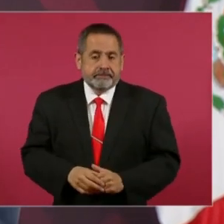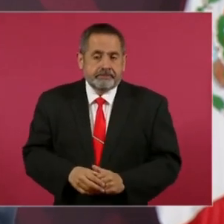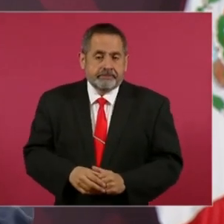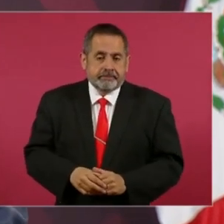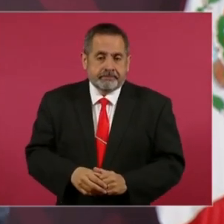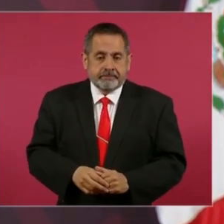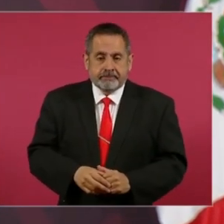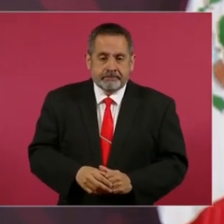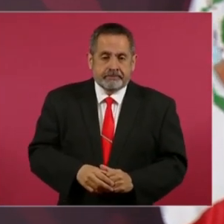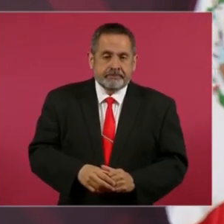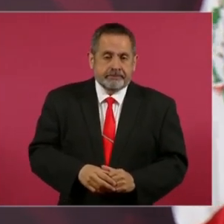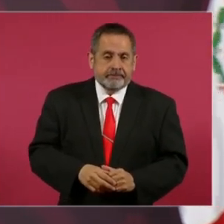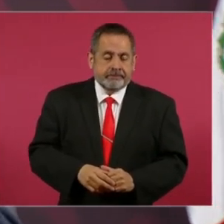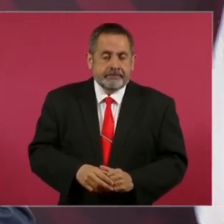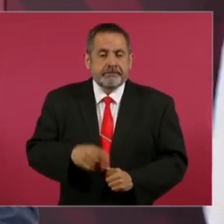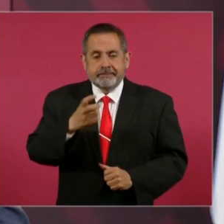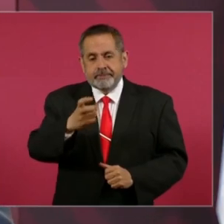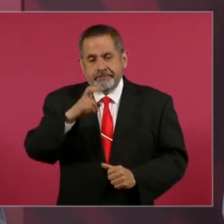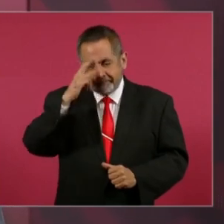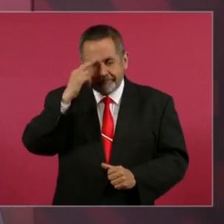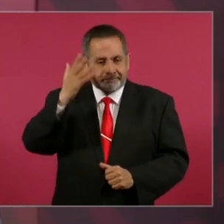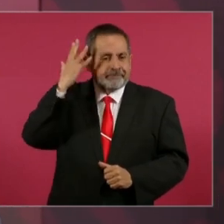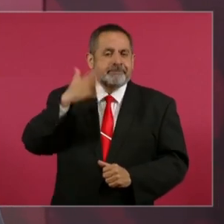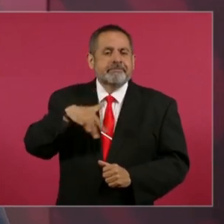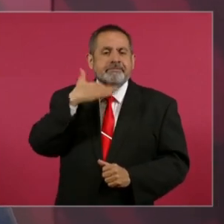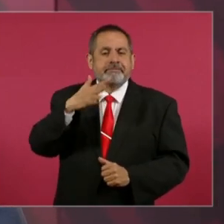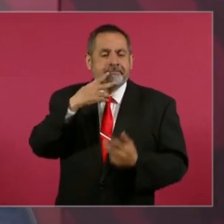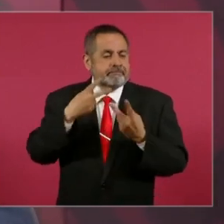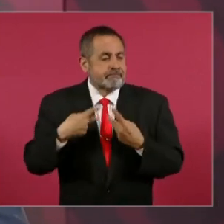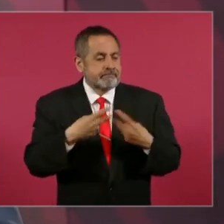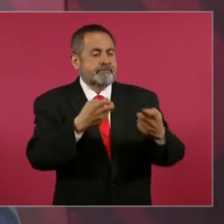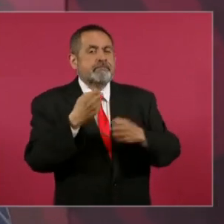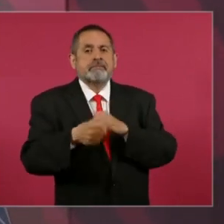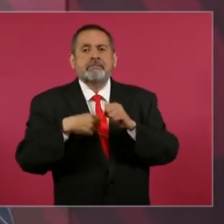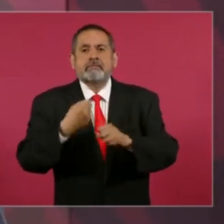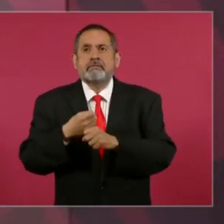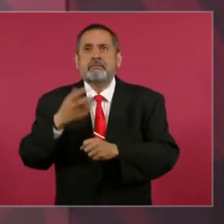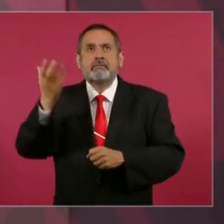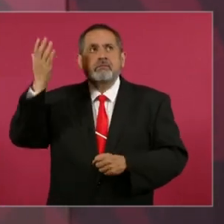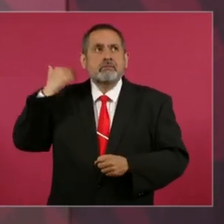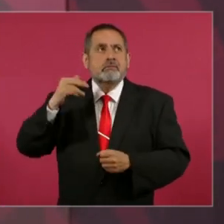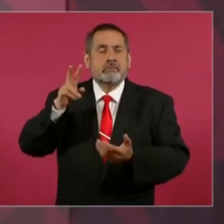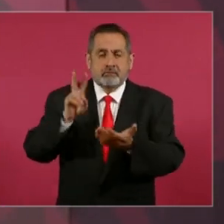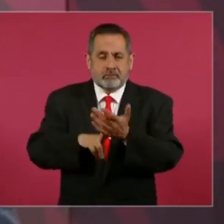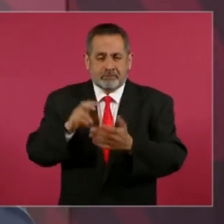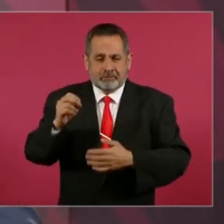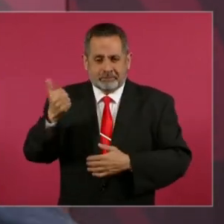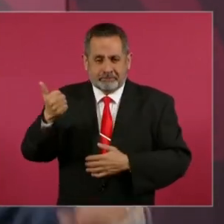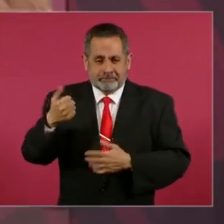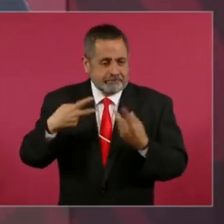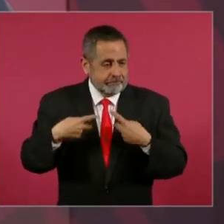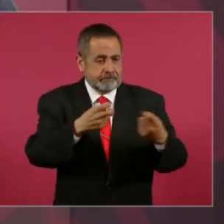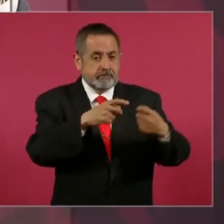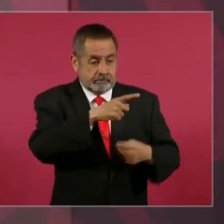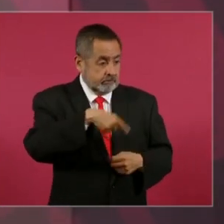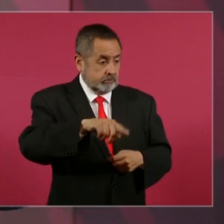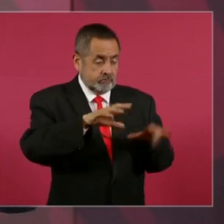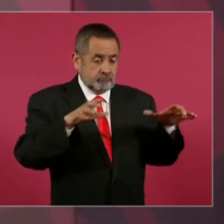Así fue el fraude en el 2006. Se reunieron